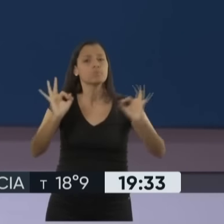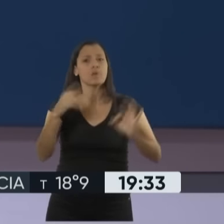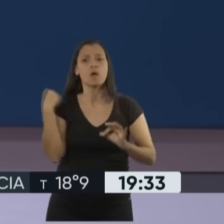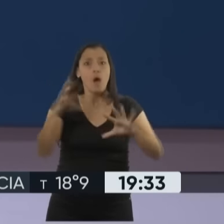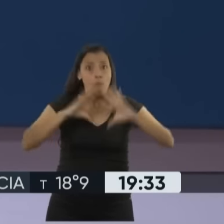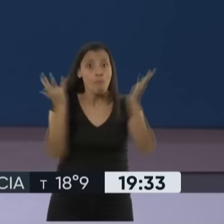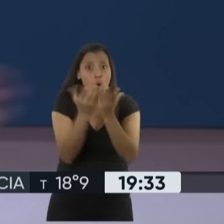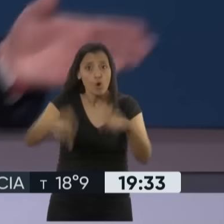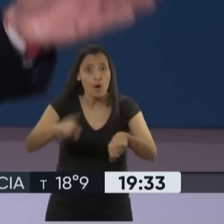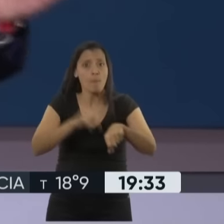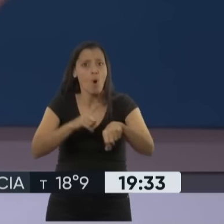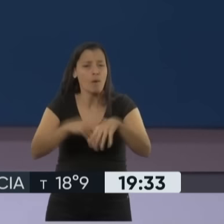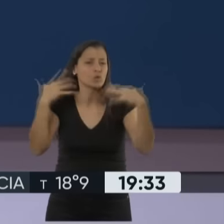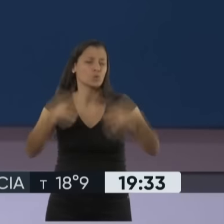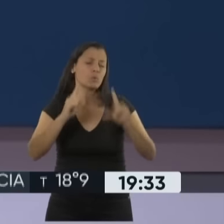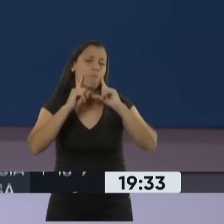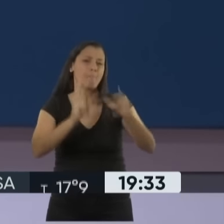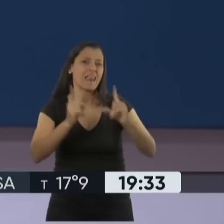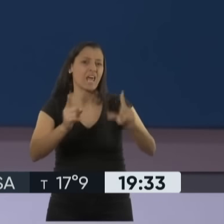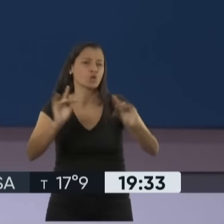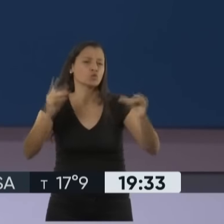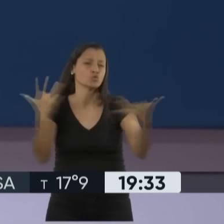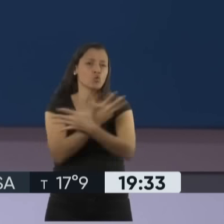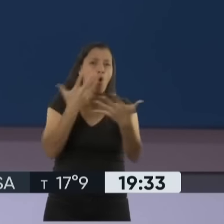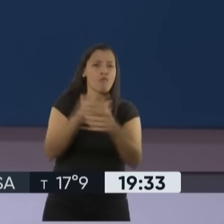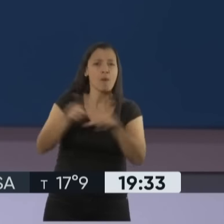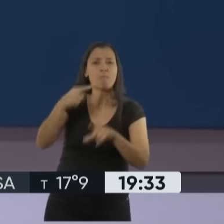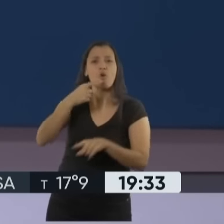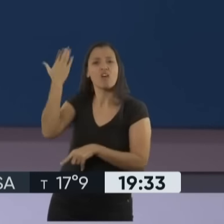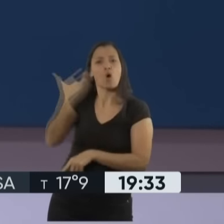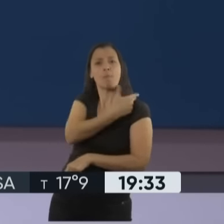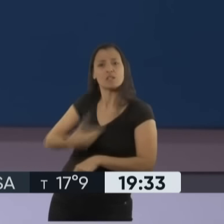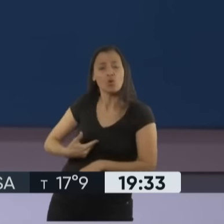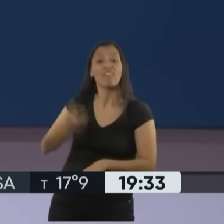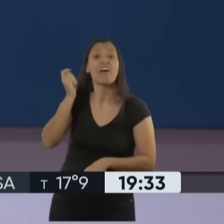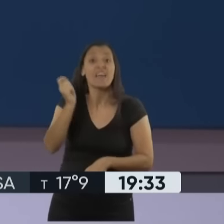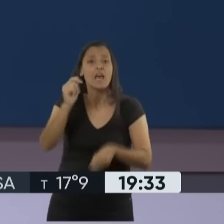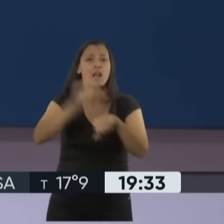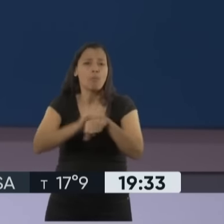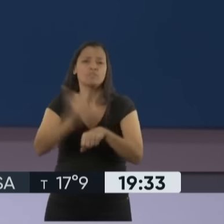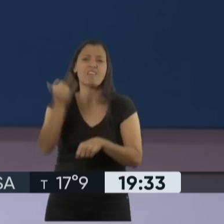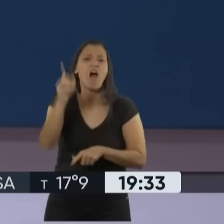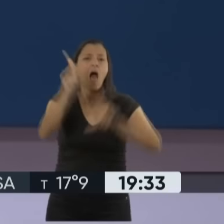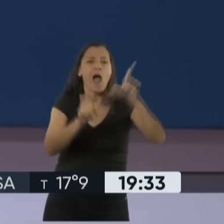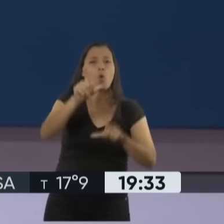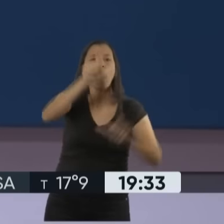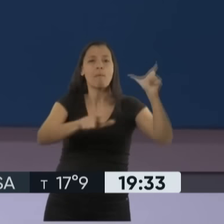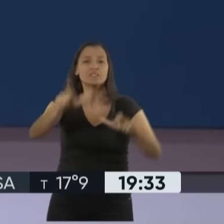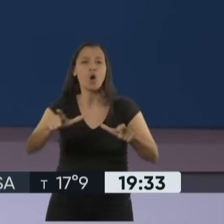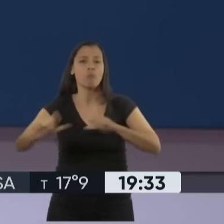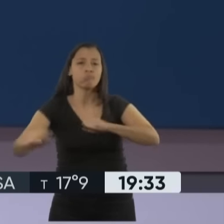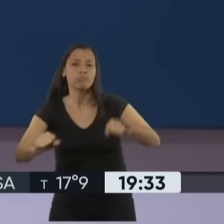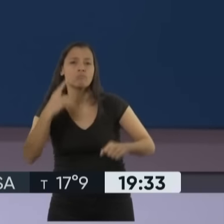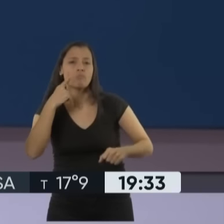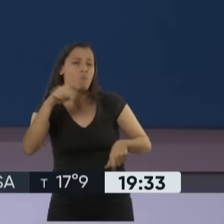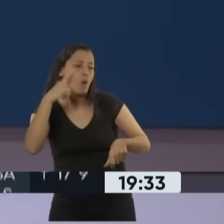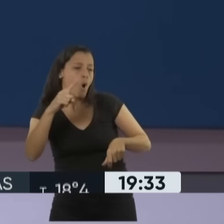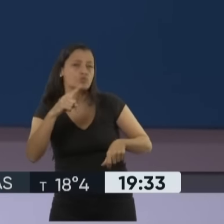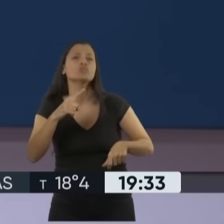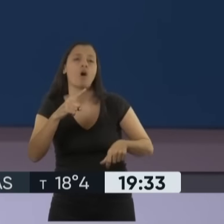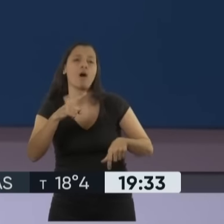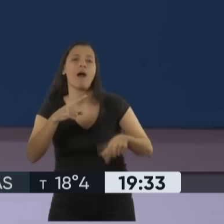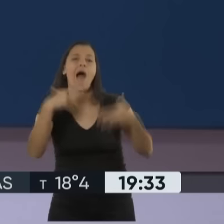amenazado lo dijo ayer presidente por oportunistas del odio que siembran desánimo en pueblos muy golpeados por